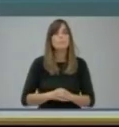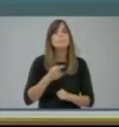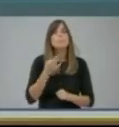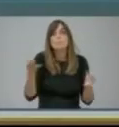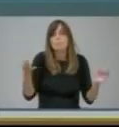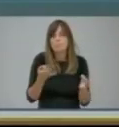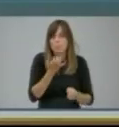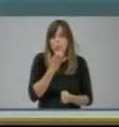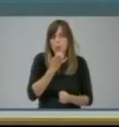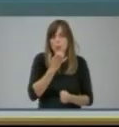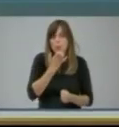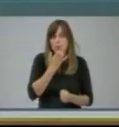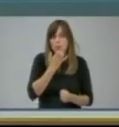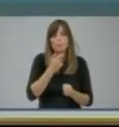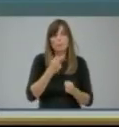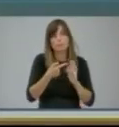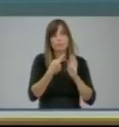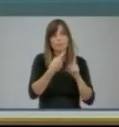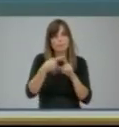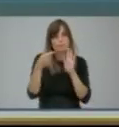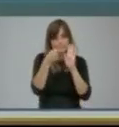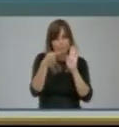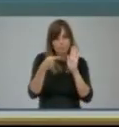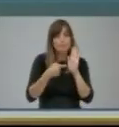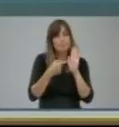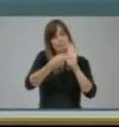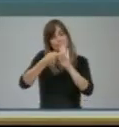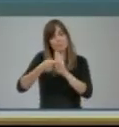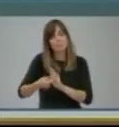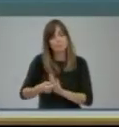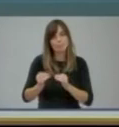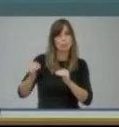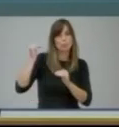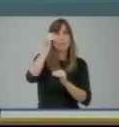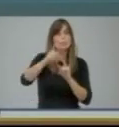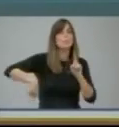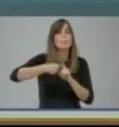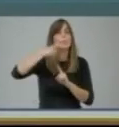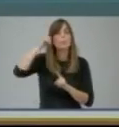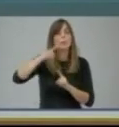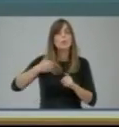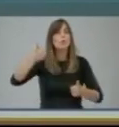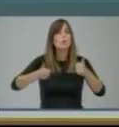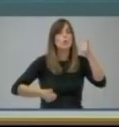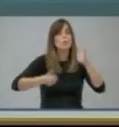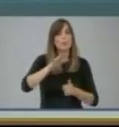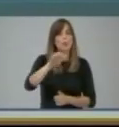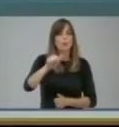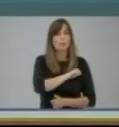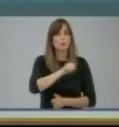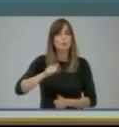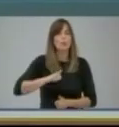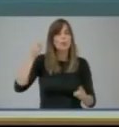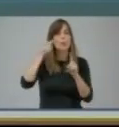algunas deficiencias y el nuevo criterio de la junta electoral central sobre la competencia autonómica para convocar y celebrar